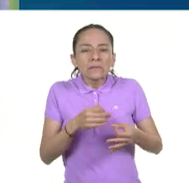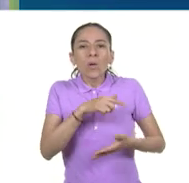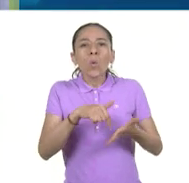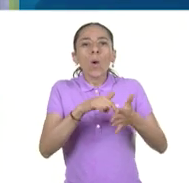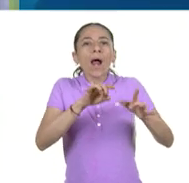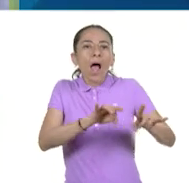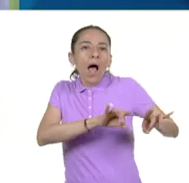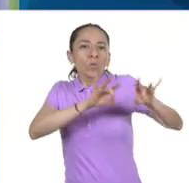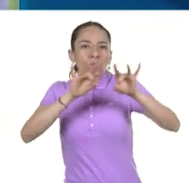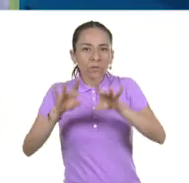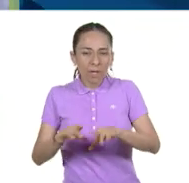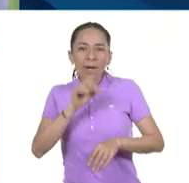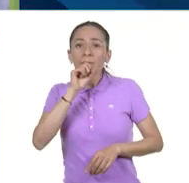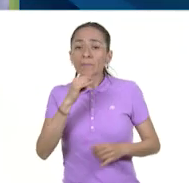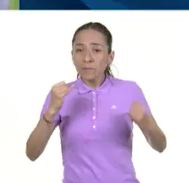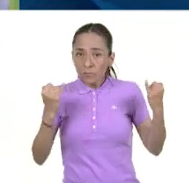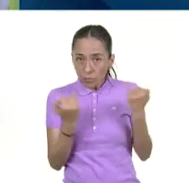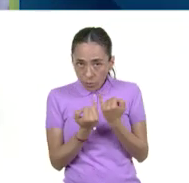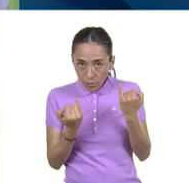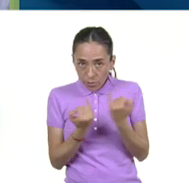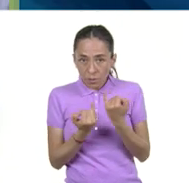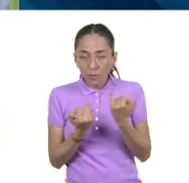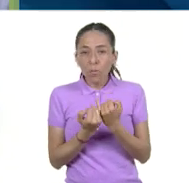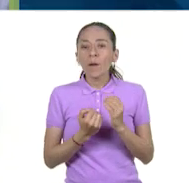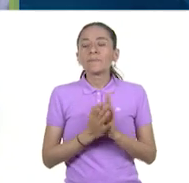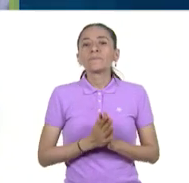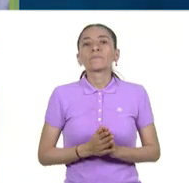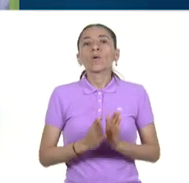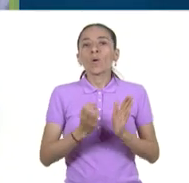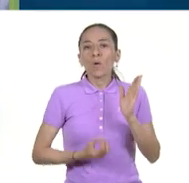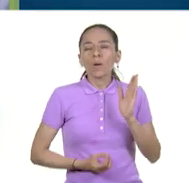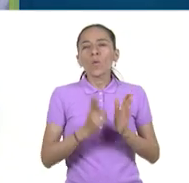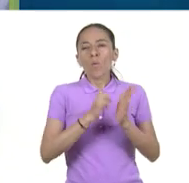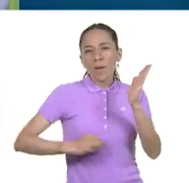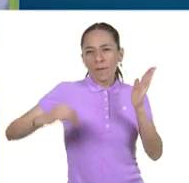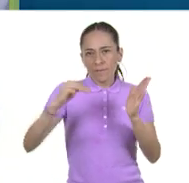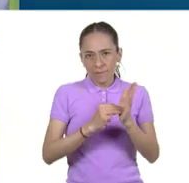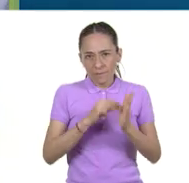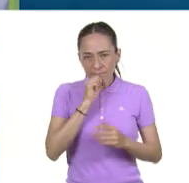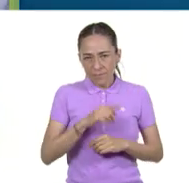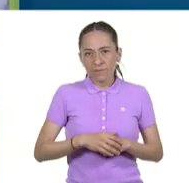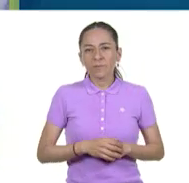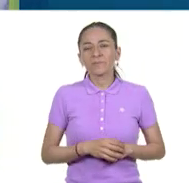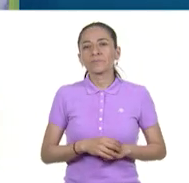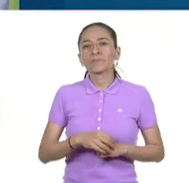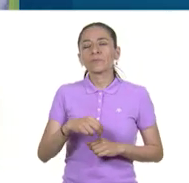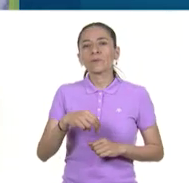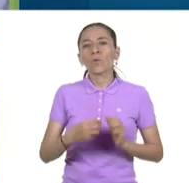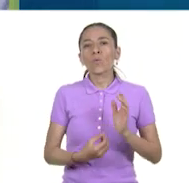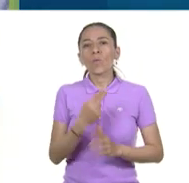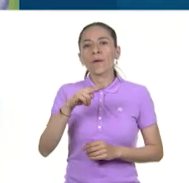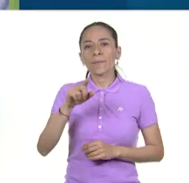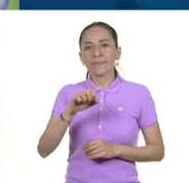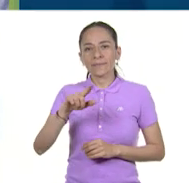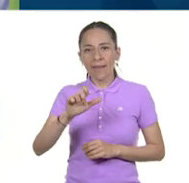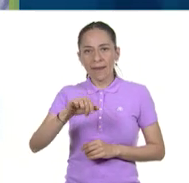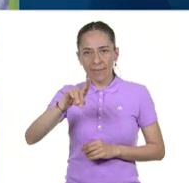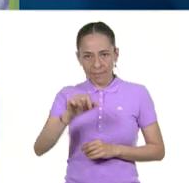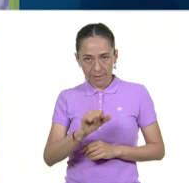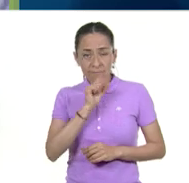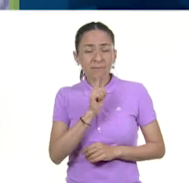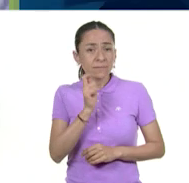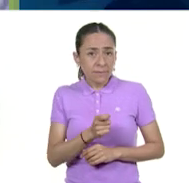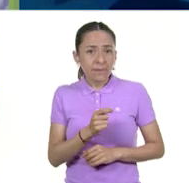Zelanda. Se trata de personas que se desplazan para trabajar de forma temporal y de jóvenes que pretenden realizar